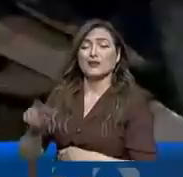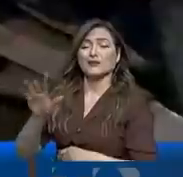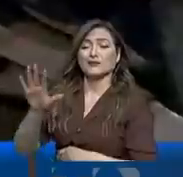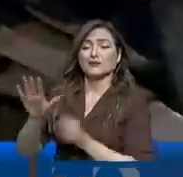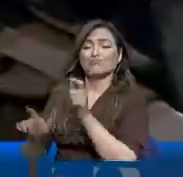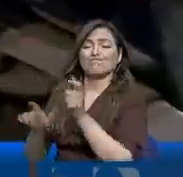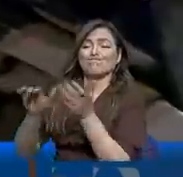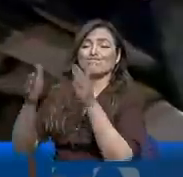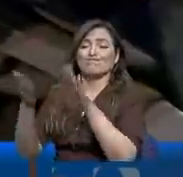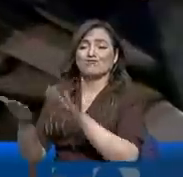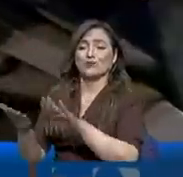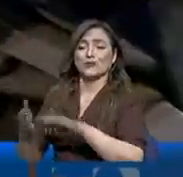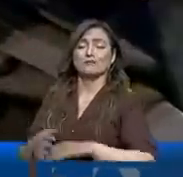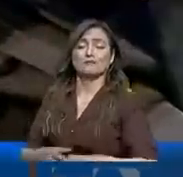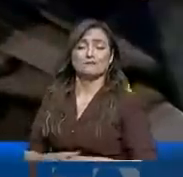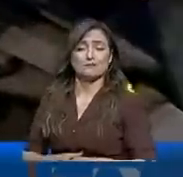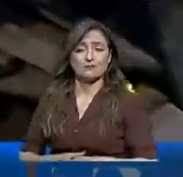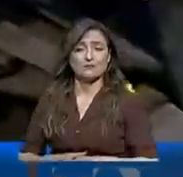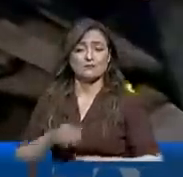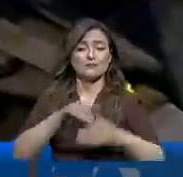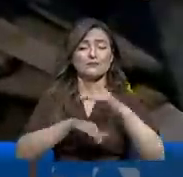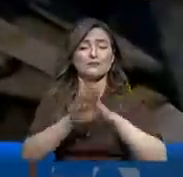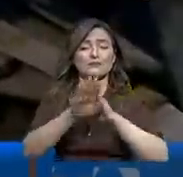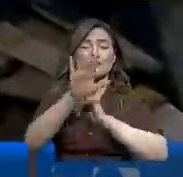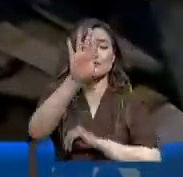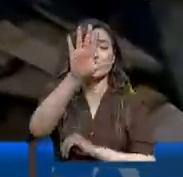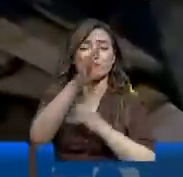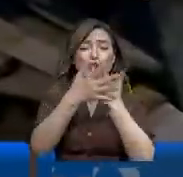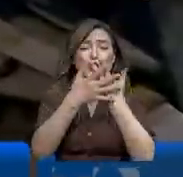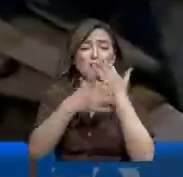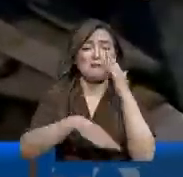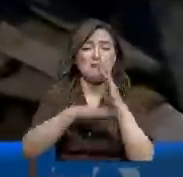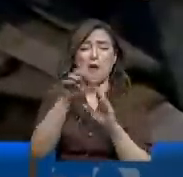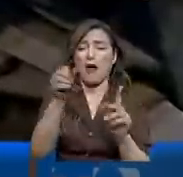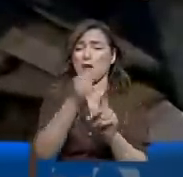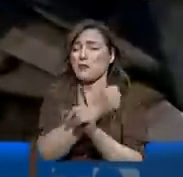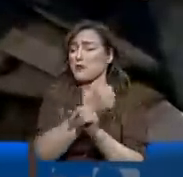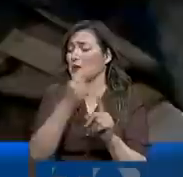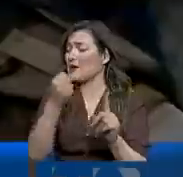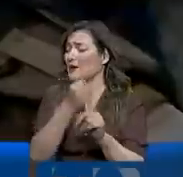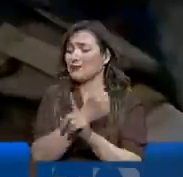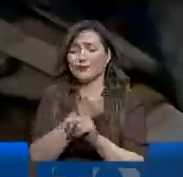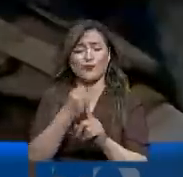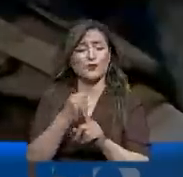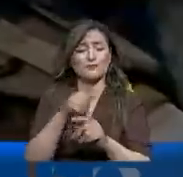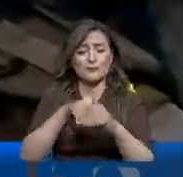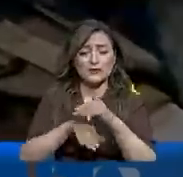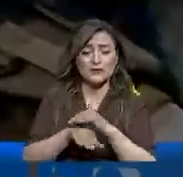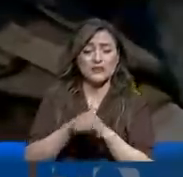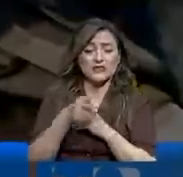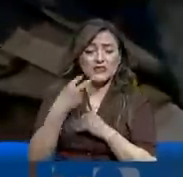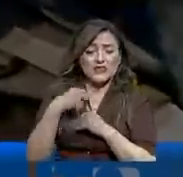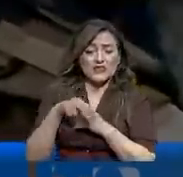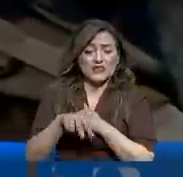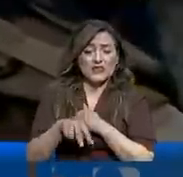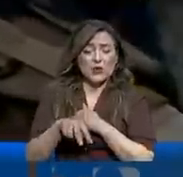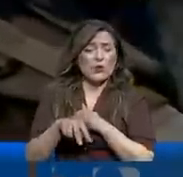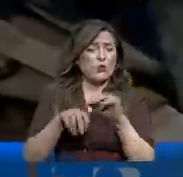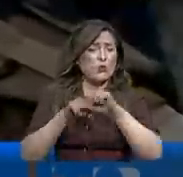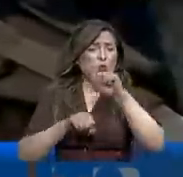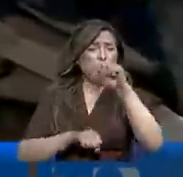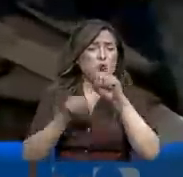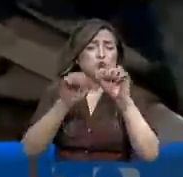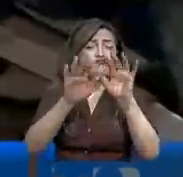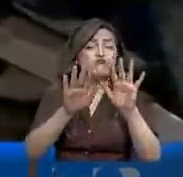fallecidos posterior ingresamos al pabellón número 5 donde fue el más violento el momento que ingresamos encontramos aproximadamente